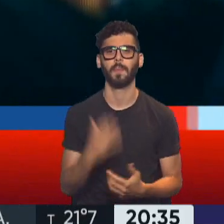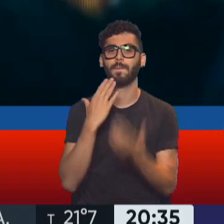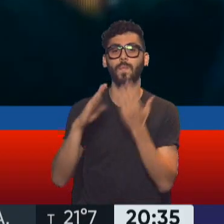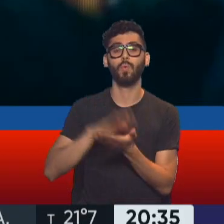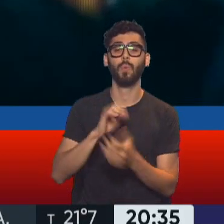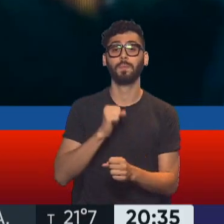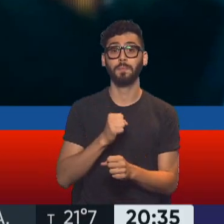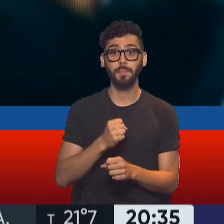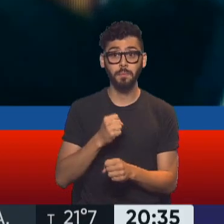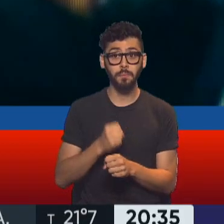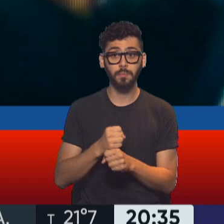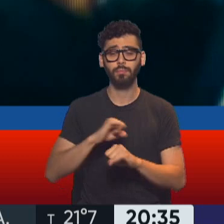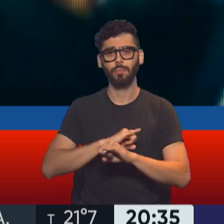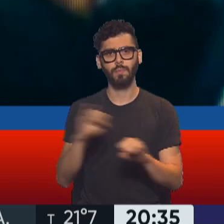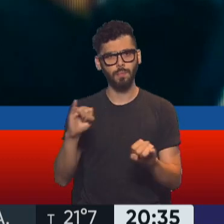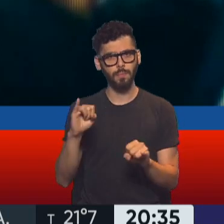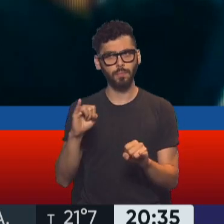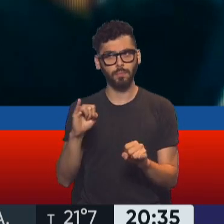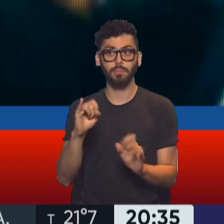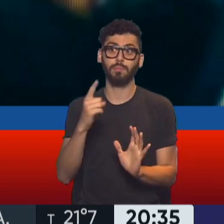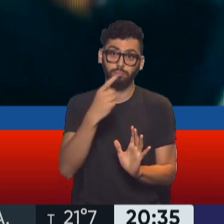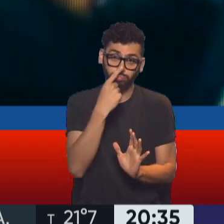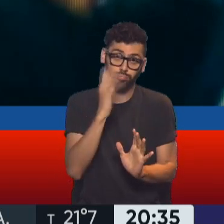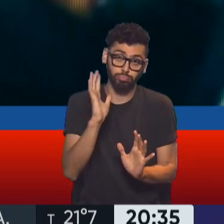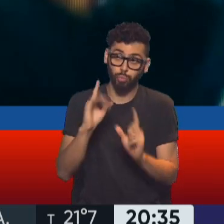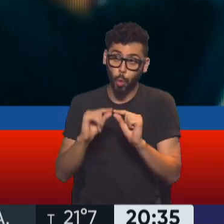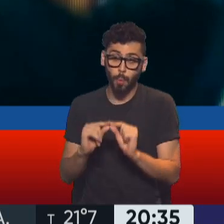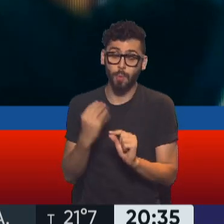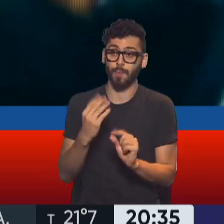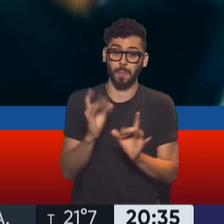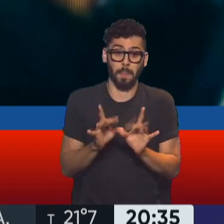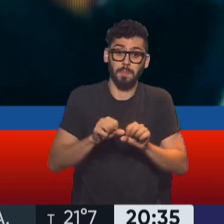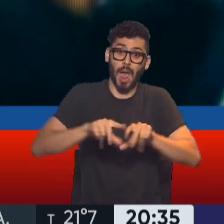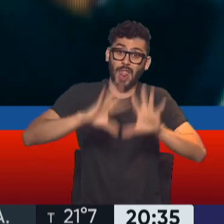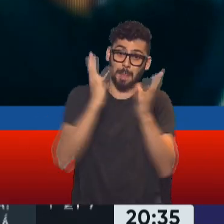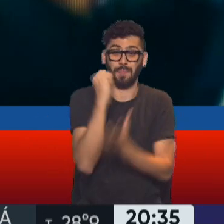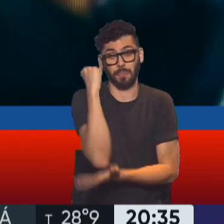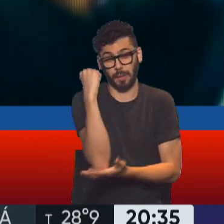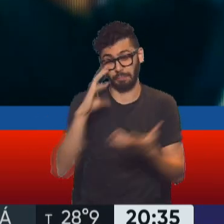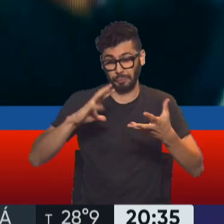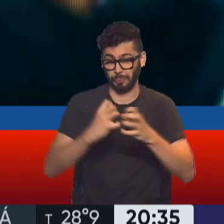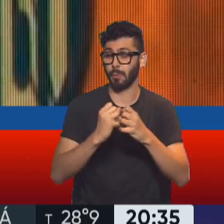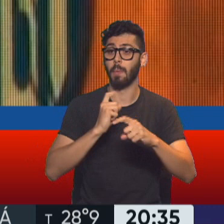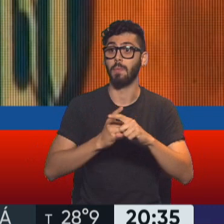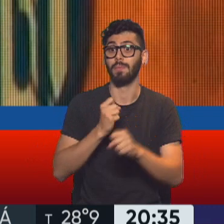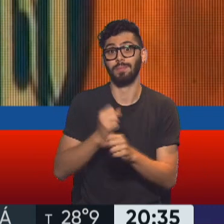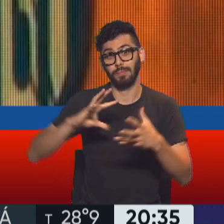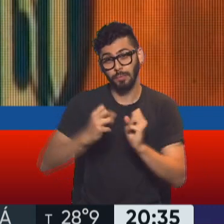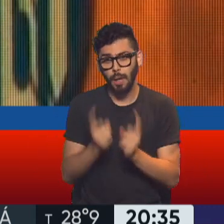con datos alentadores después de una pandemia que obviamente hizo estragos en la economía y en el empleo, en el